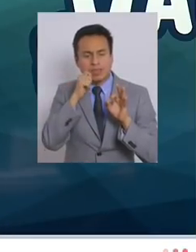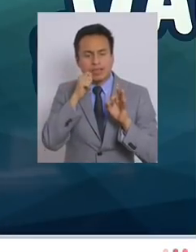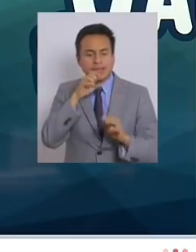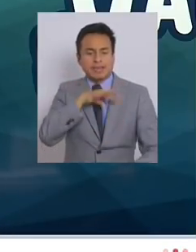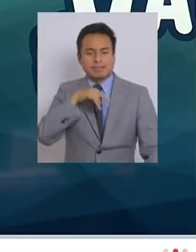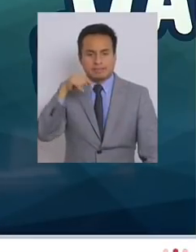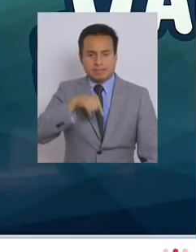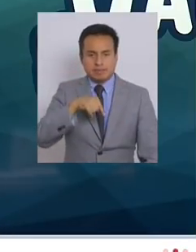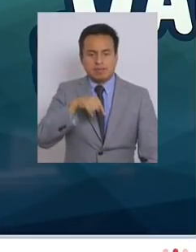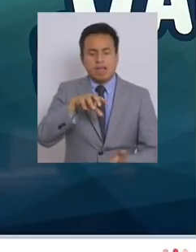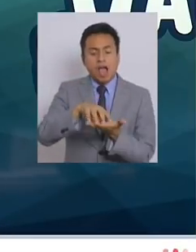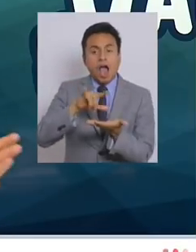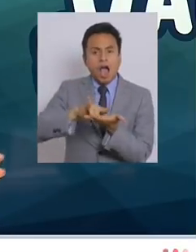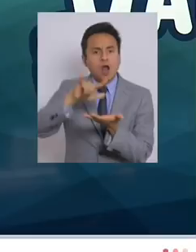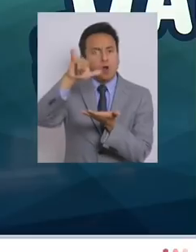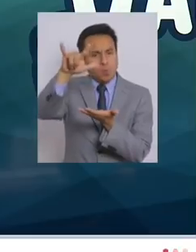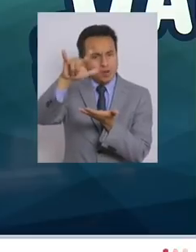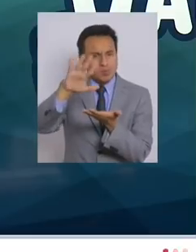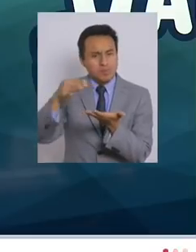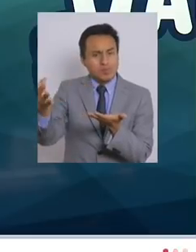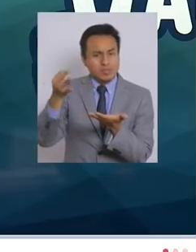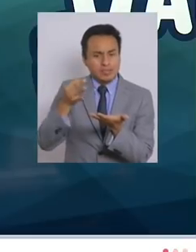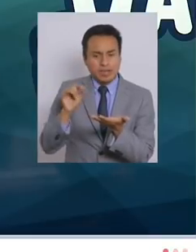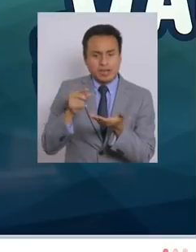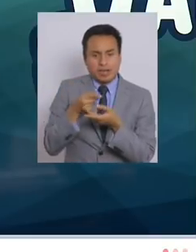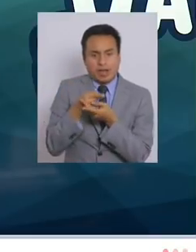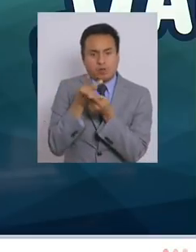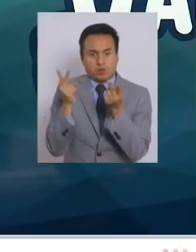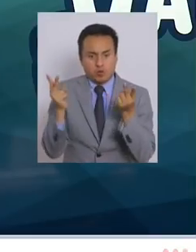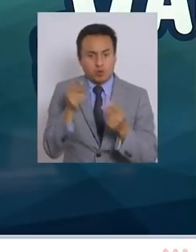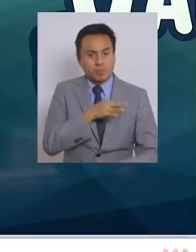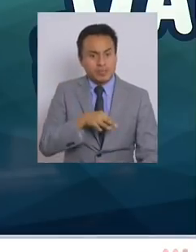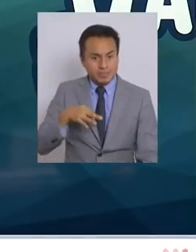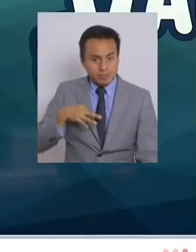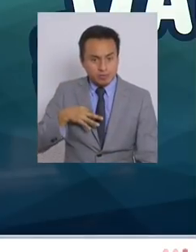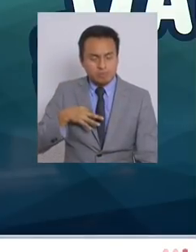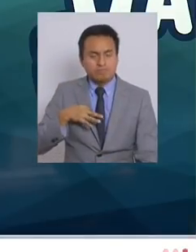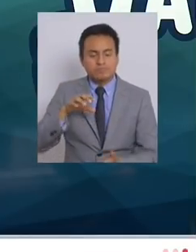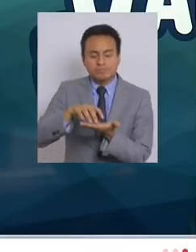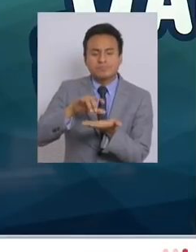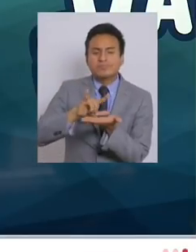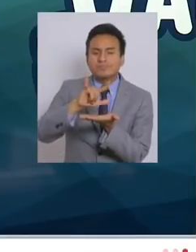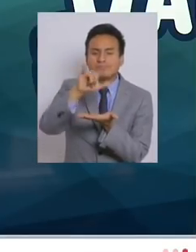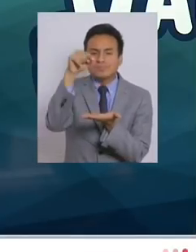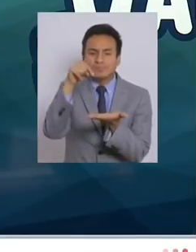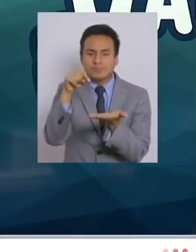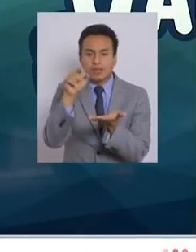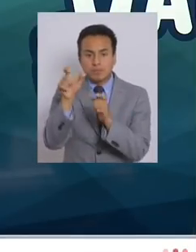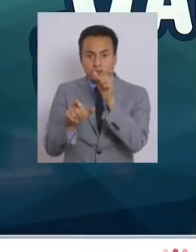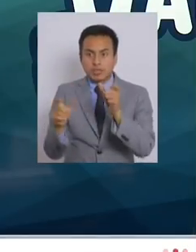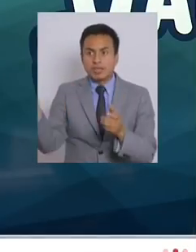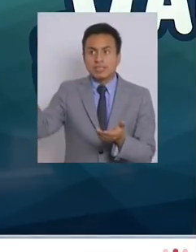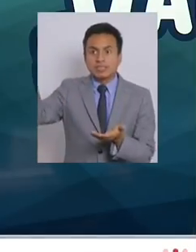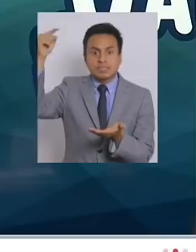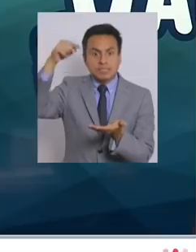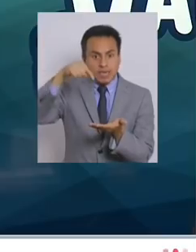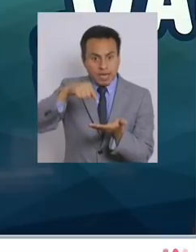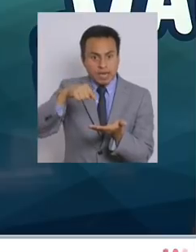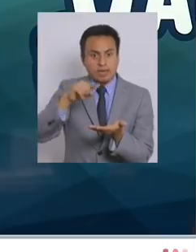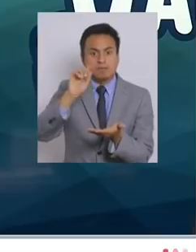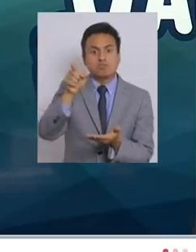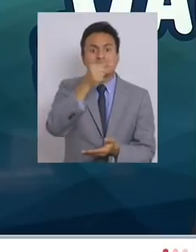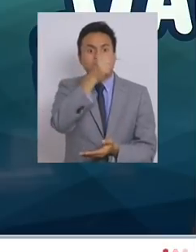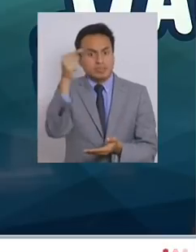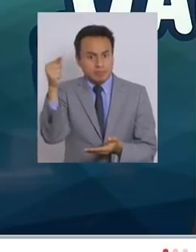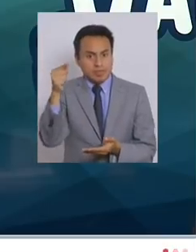chile en el aeropuerto como lo anunció recién el ministro las personas que van a llegar a partir de la